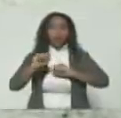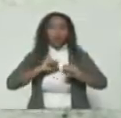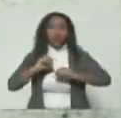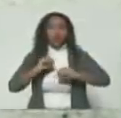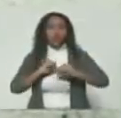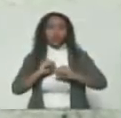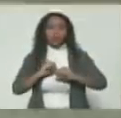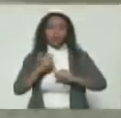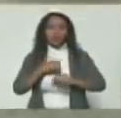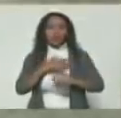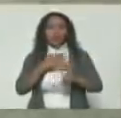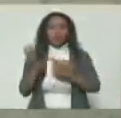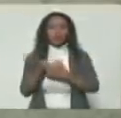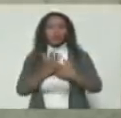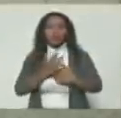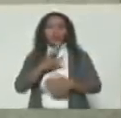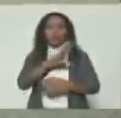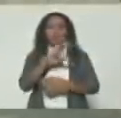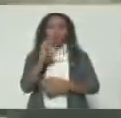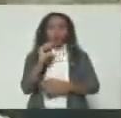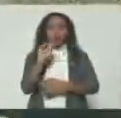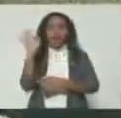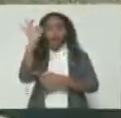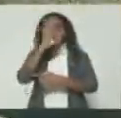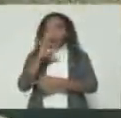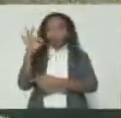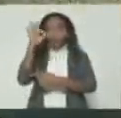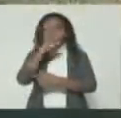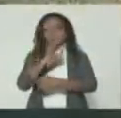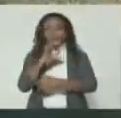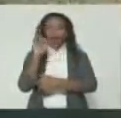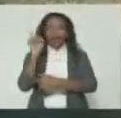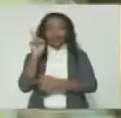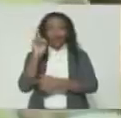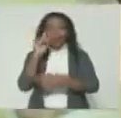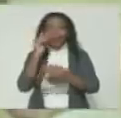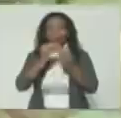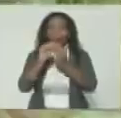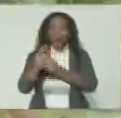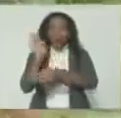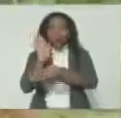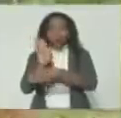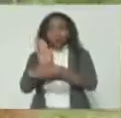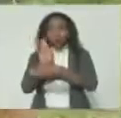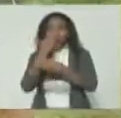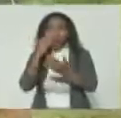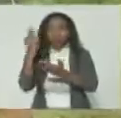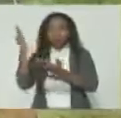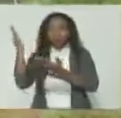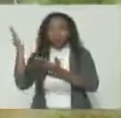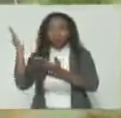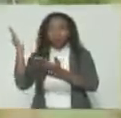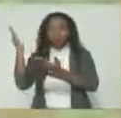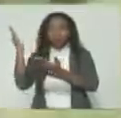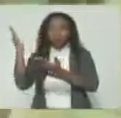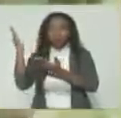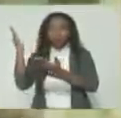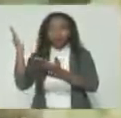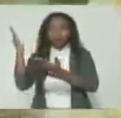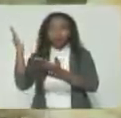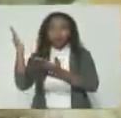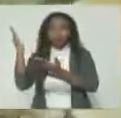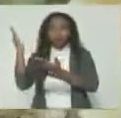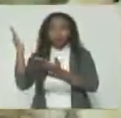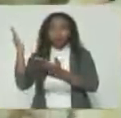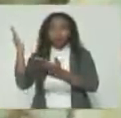Igualmente recibimos 50 cerdos para un pie de cría, ya lo tenemos allí con su alimento, con todo, ¿verdad? Todo